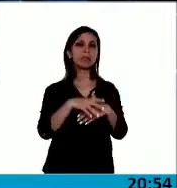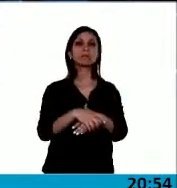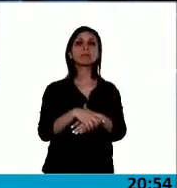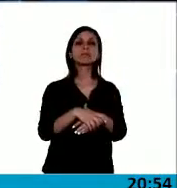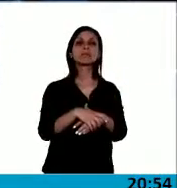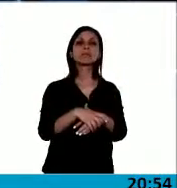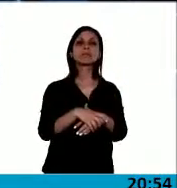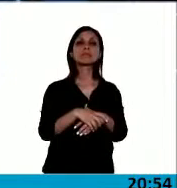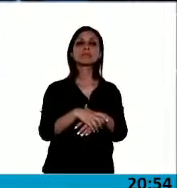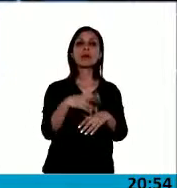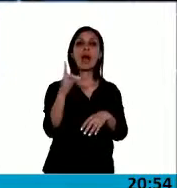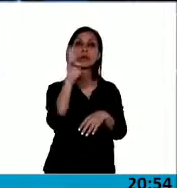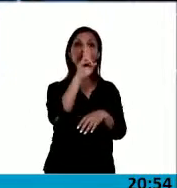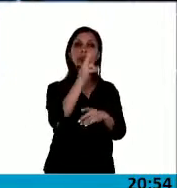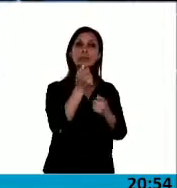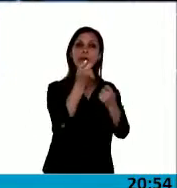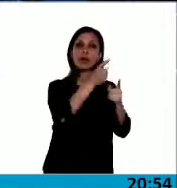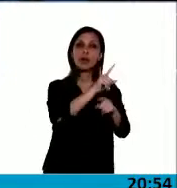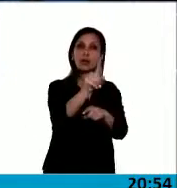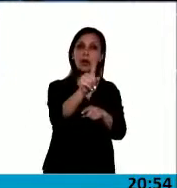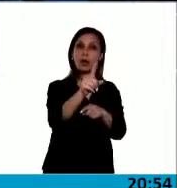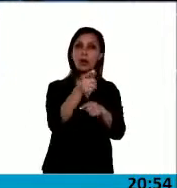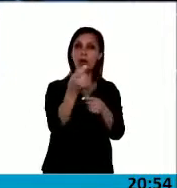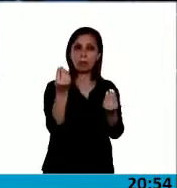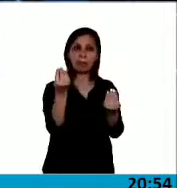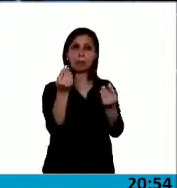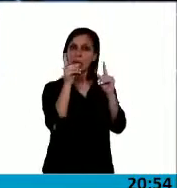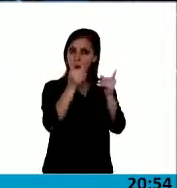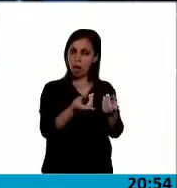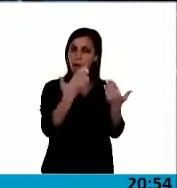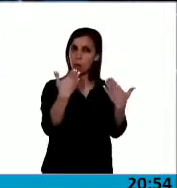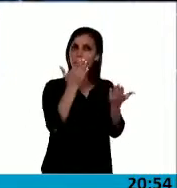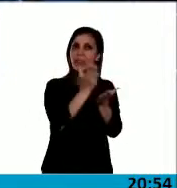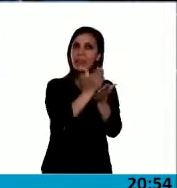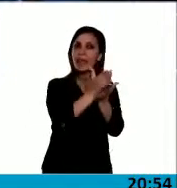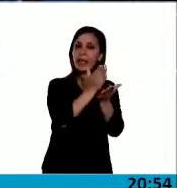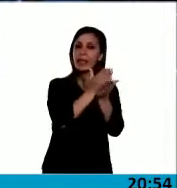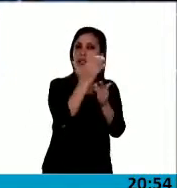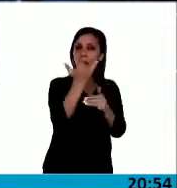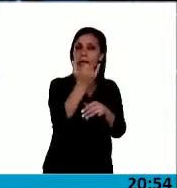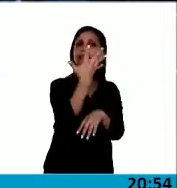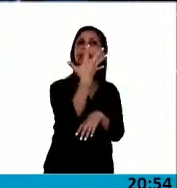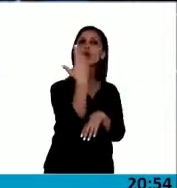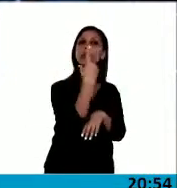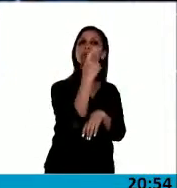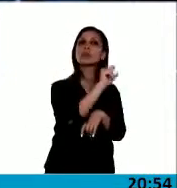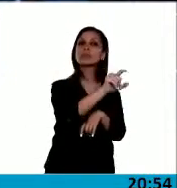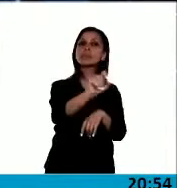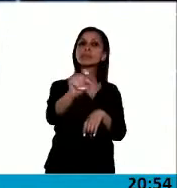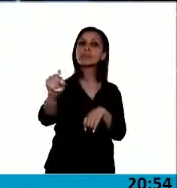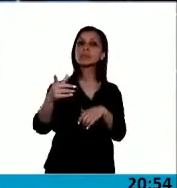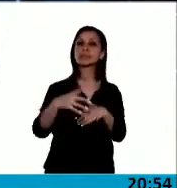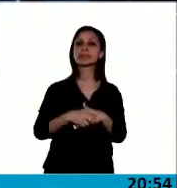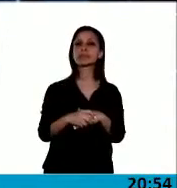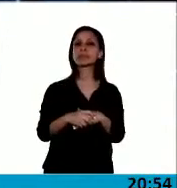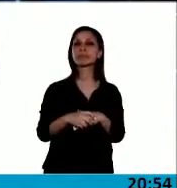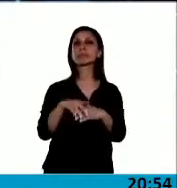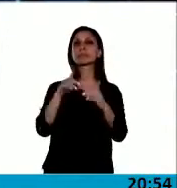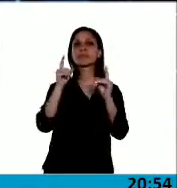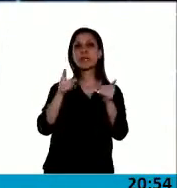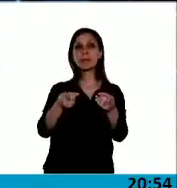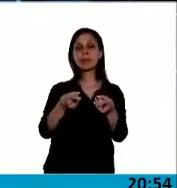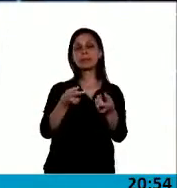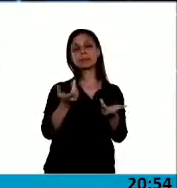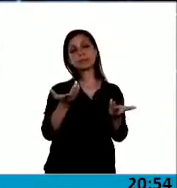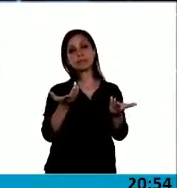lo autoriza a tratar sobre tabla, tiene el derecho a los 5 minutos. En segundo lugar, señor